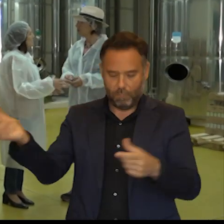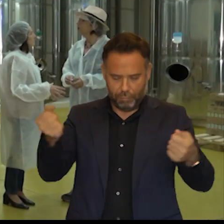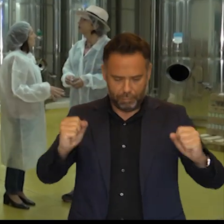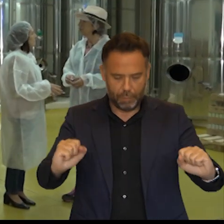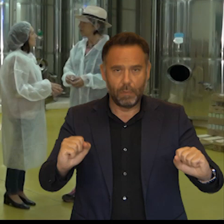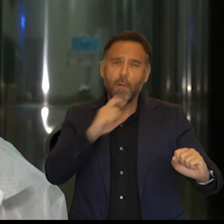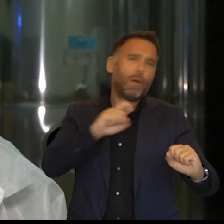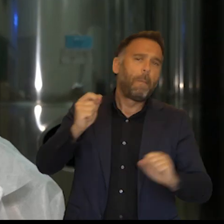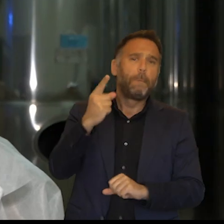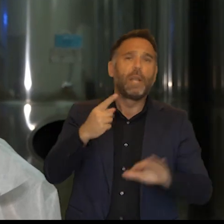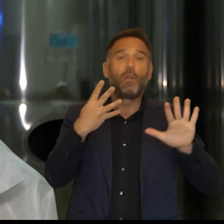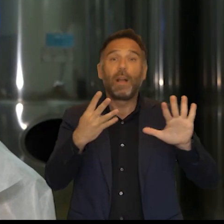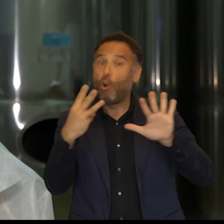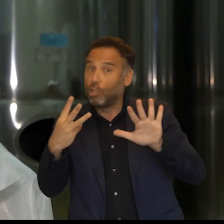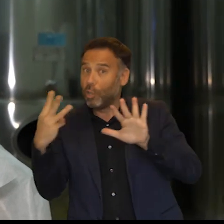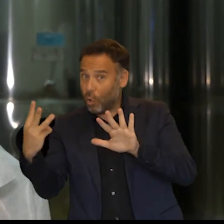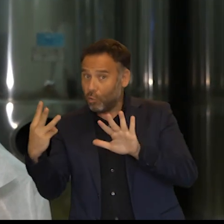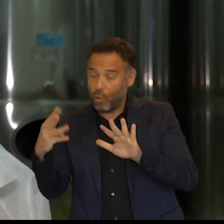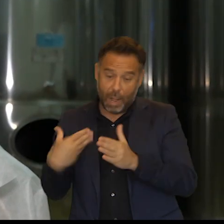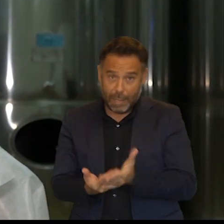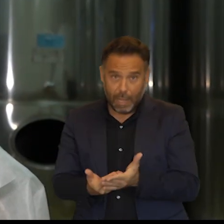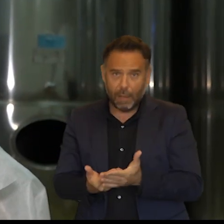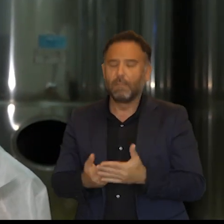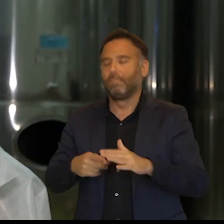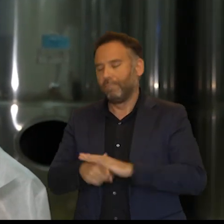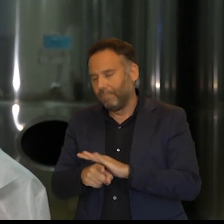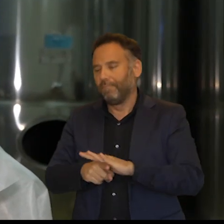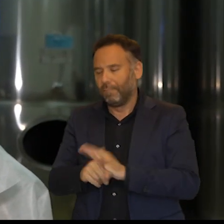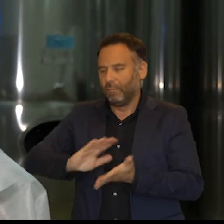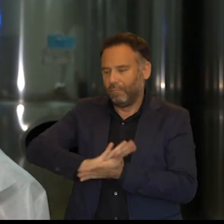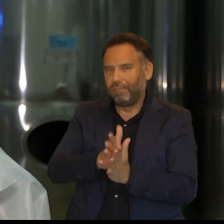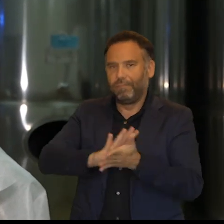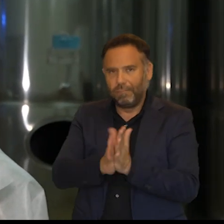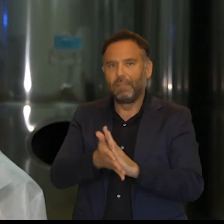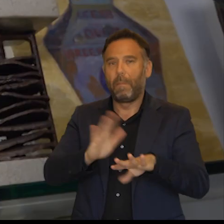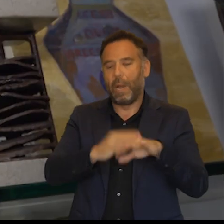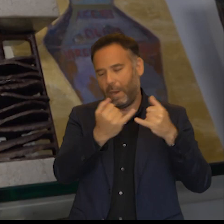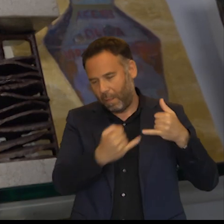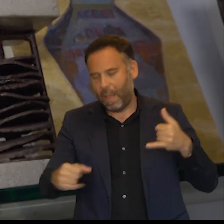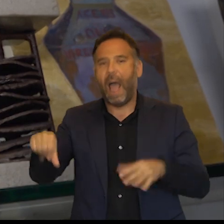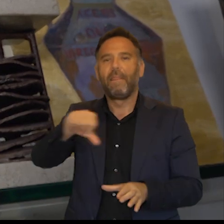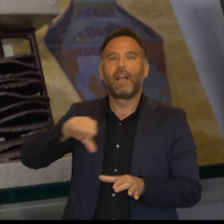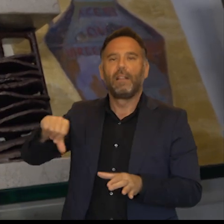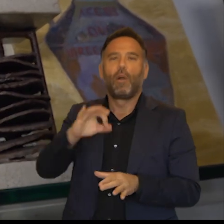desde el año 1988 empezamos a procesar esas aceitunas para hacer aceite de olivo. Hemos